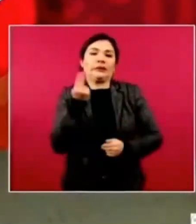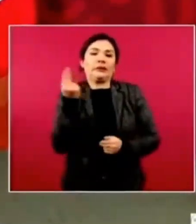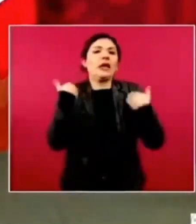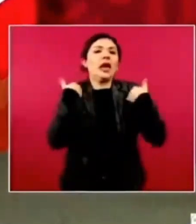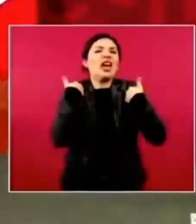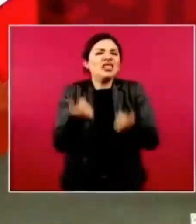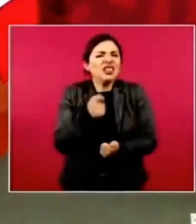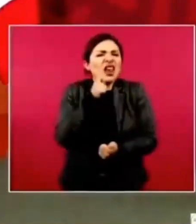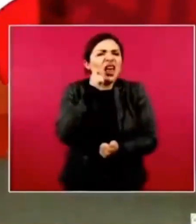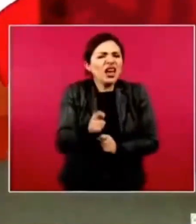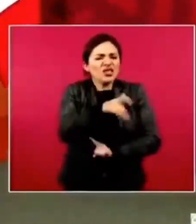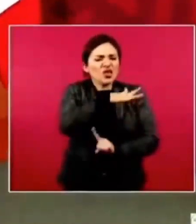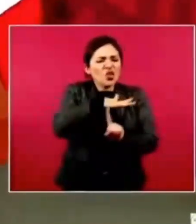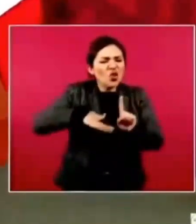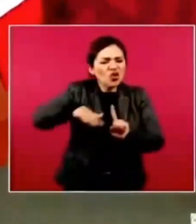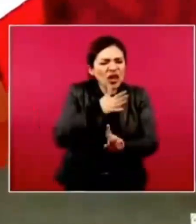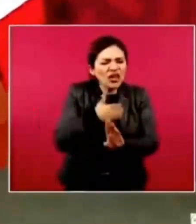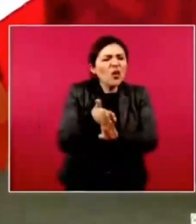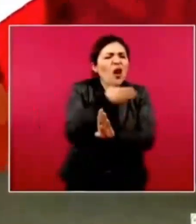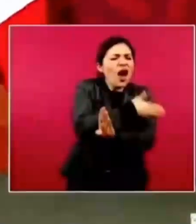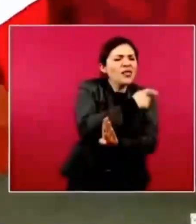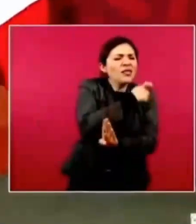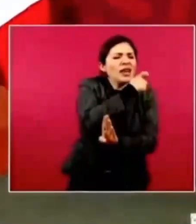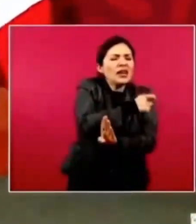hay que dar los antecedentes. Y no sabe porque